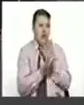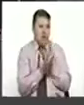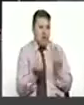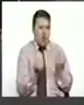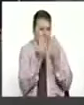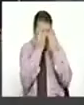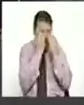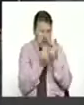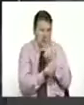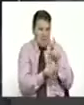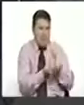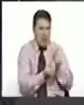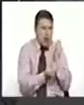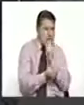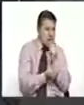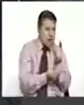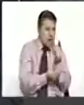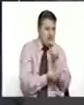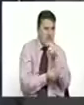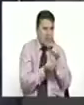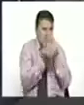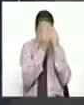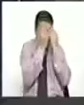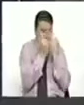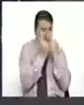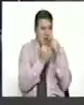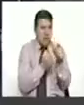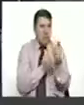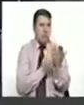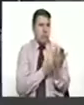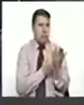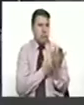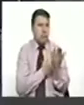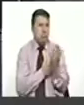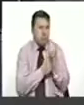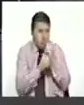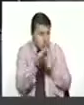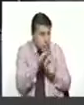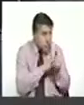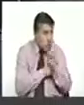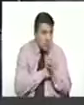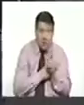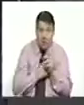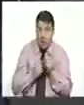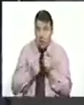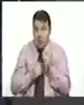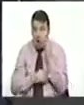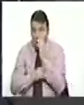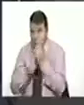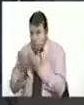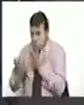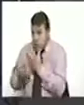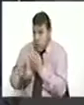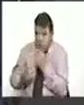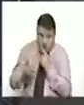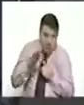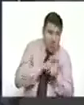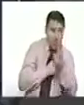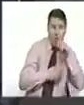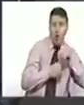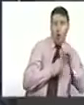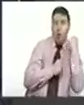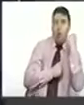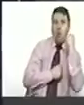terroristas, por el narcoterrorismo y con un corredor de escape a Venezuela. Para aprovechar